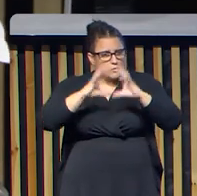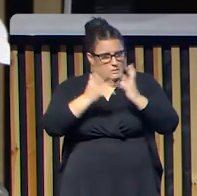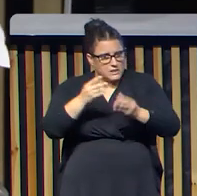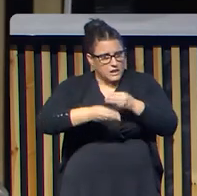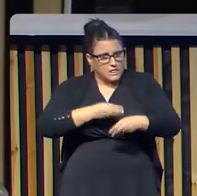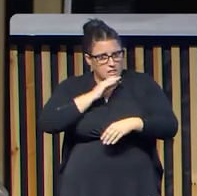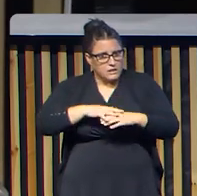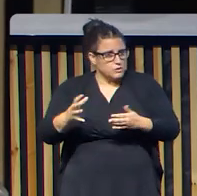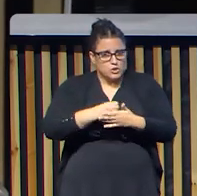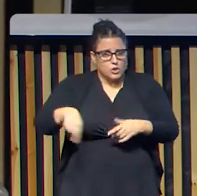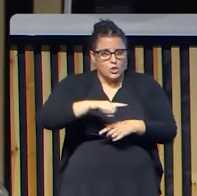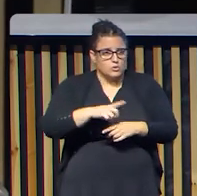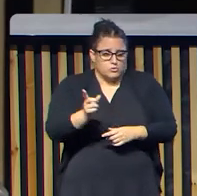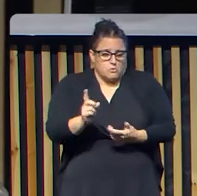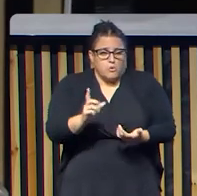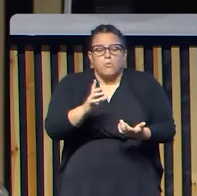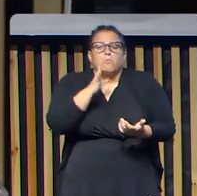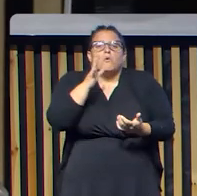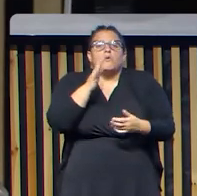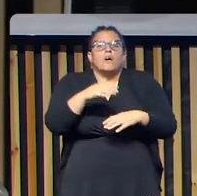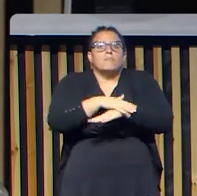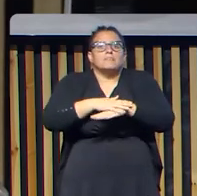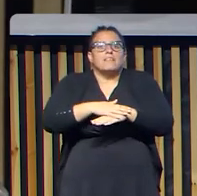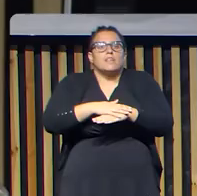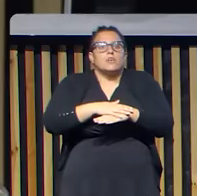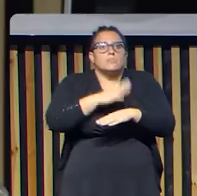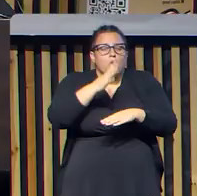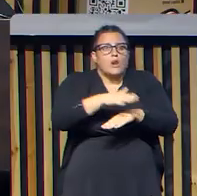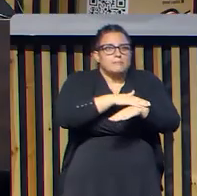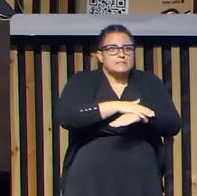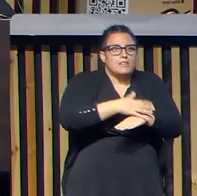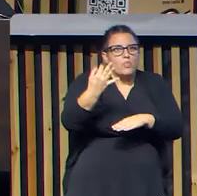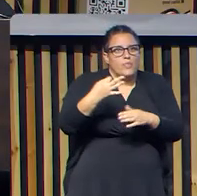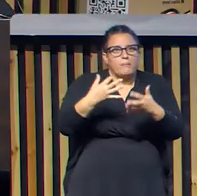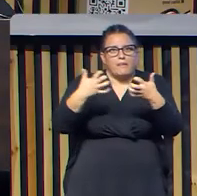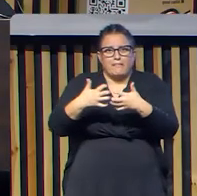administración tiene que estar escrita en arameo La respuesta es no